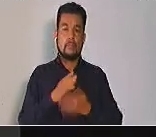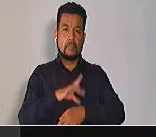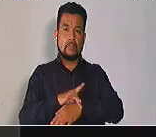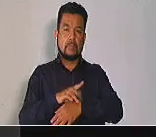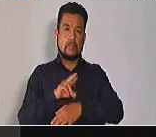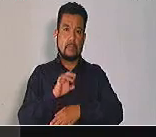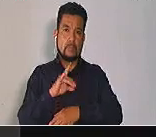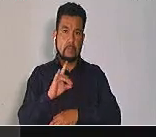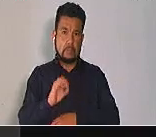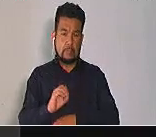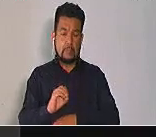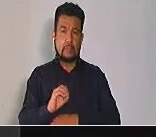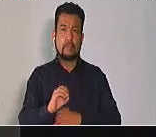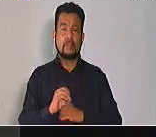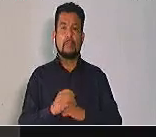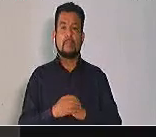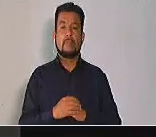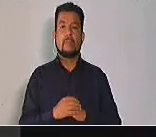doctor Ricardo.